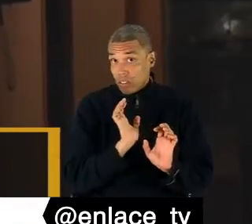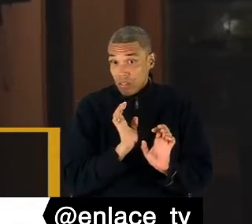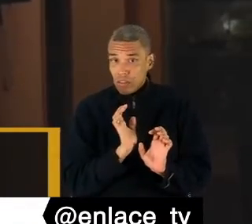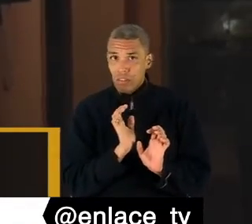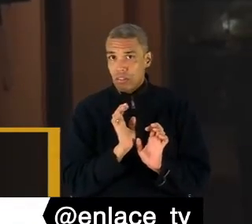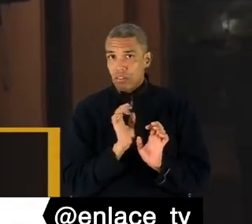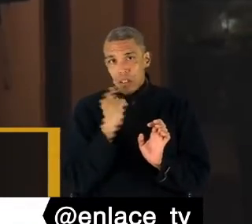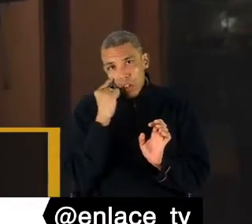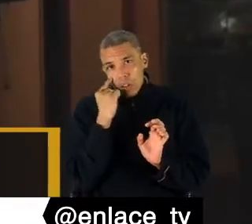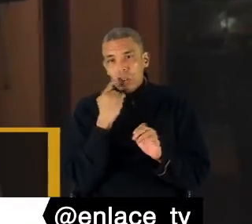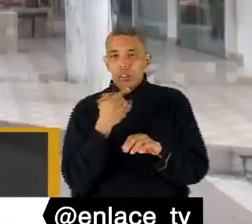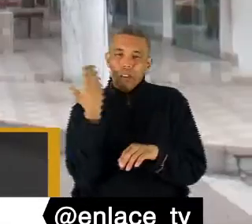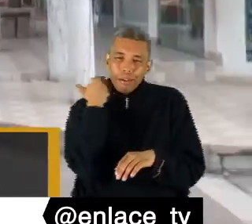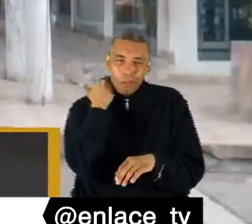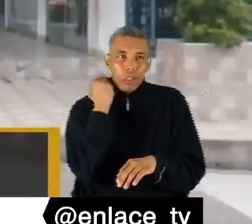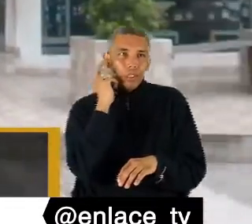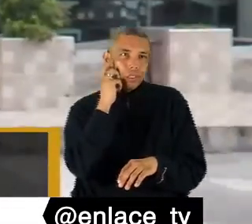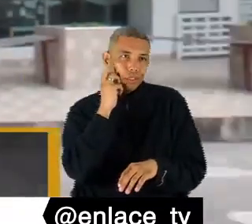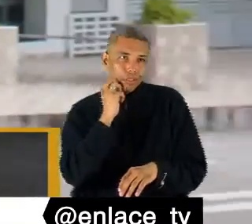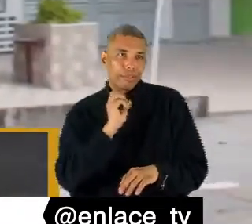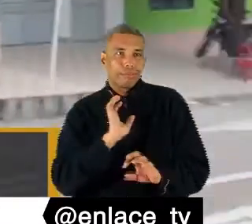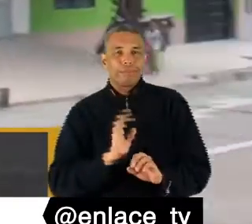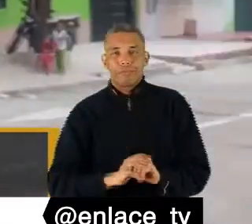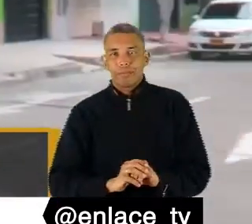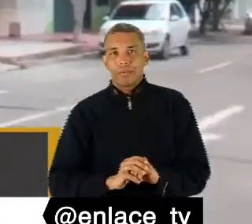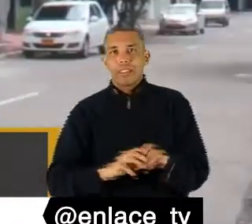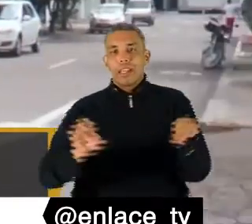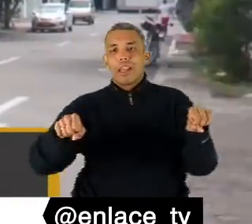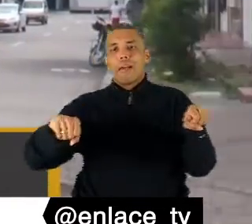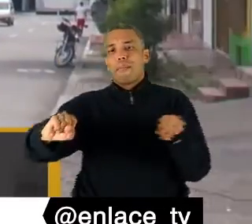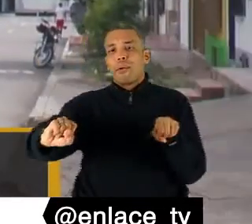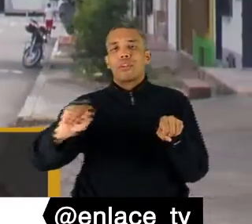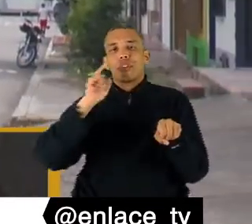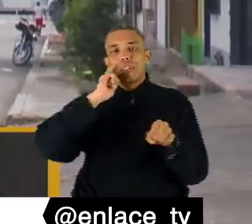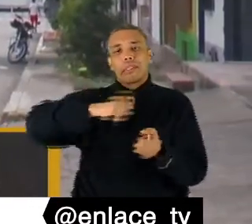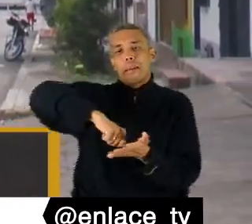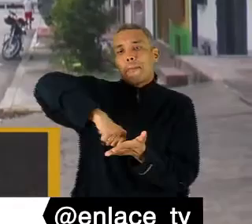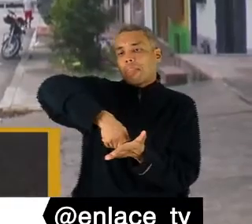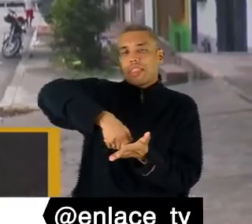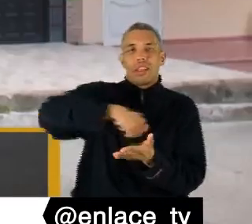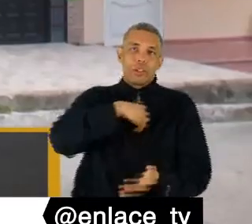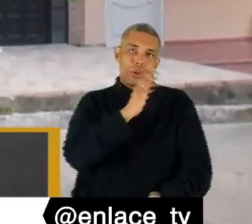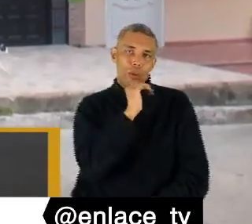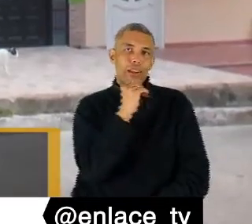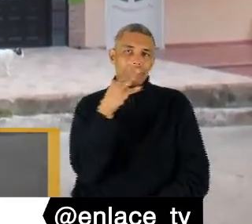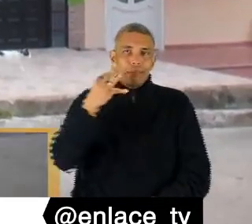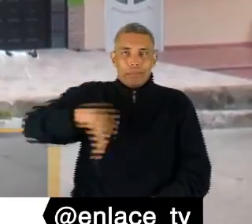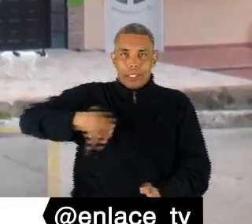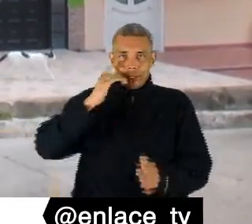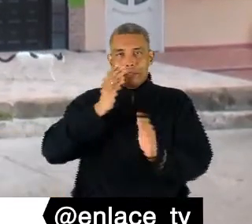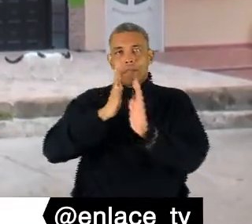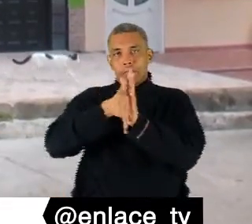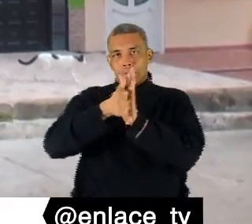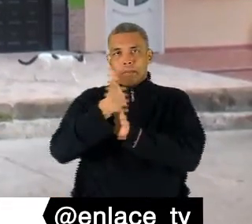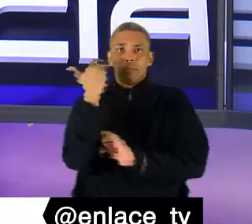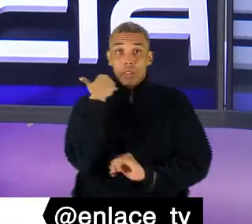¿Cómo estaba la moto? ¿Sin seguro? Sin seguro, sí, estaba sin seguro. El afectado ya reportó el velocípedo como